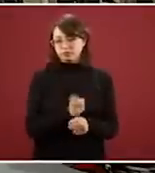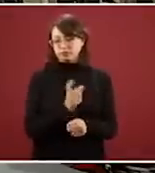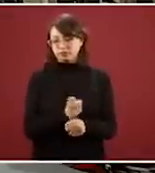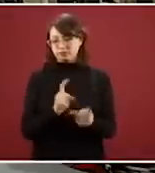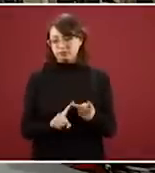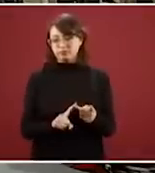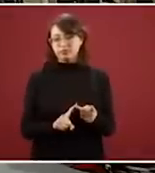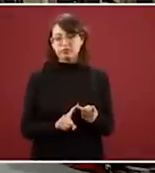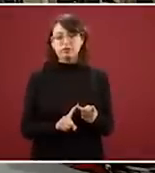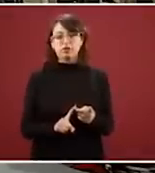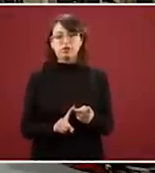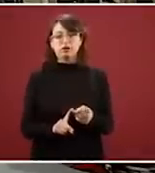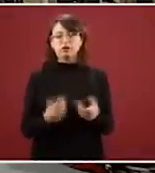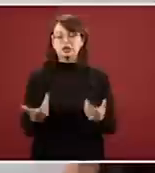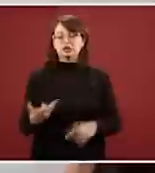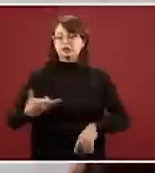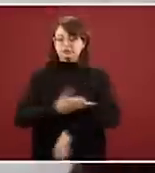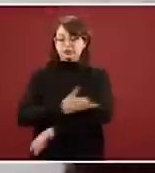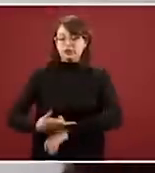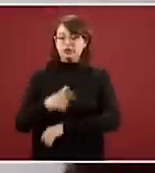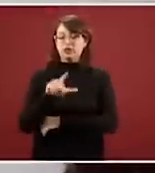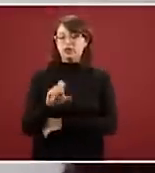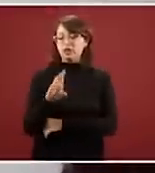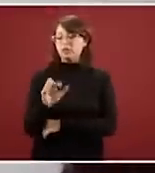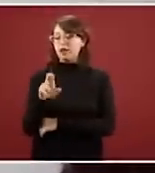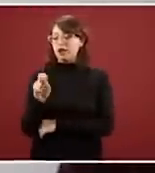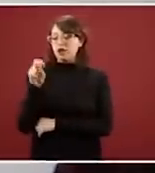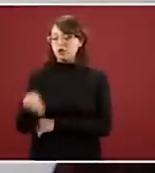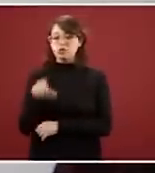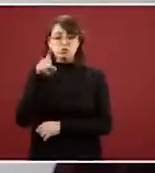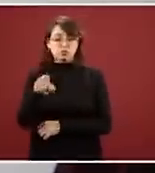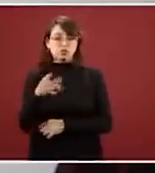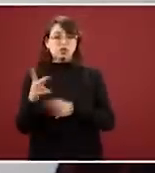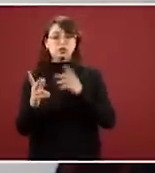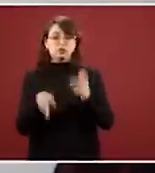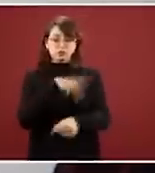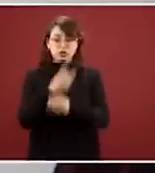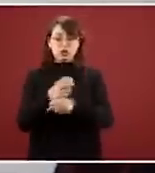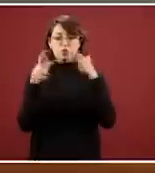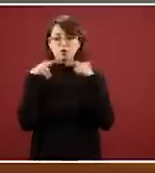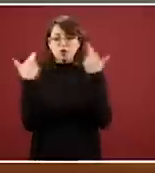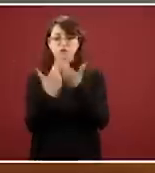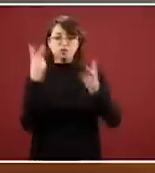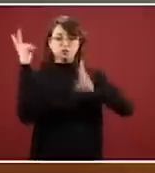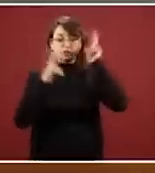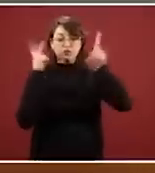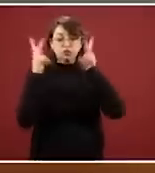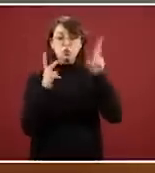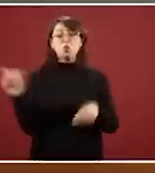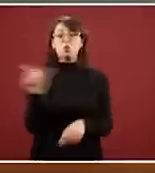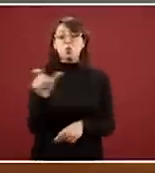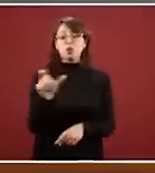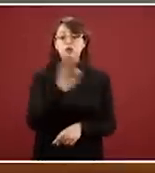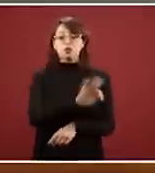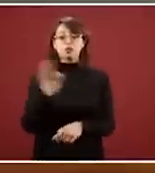Sobre el tema de la familia Levarón, usted iba a visitarlos, a tener la segunda reunión con ellos. Si ya tiene fecha y lugar